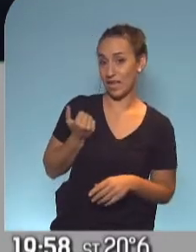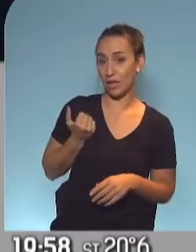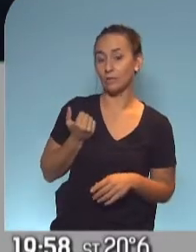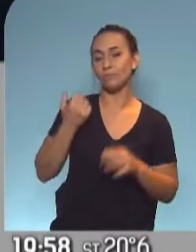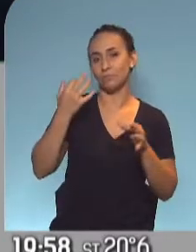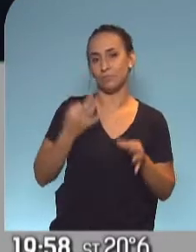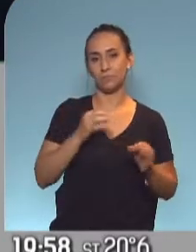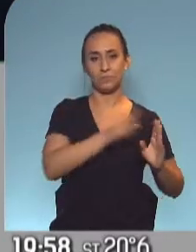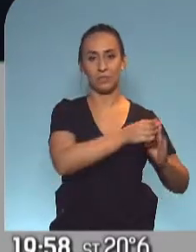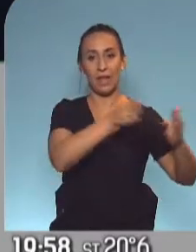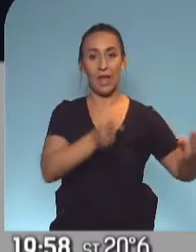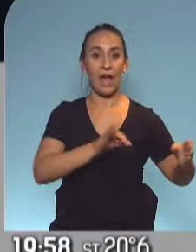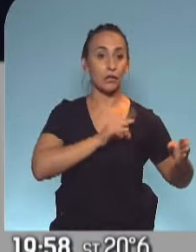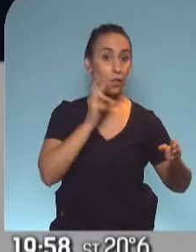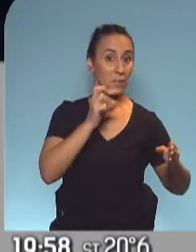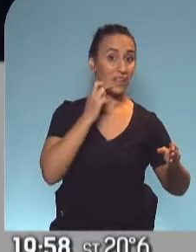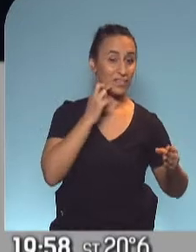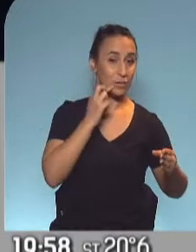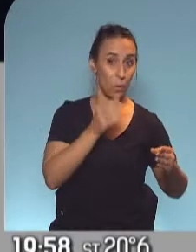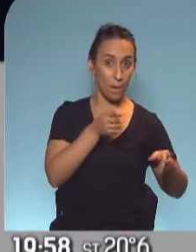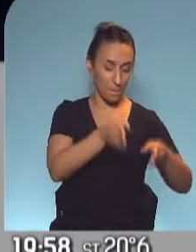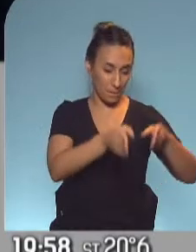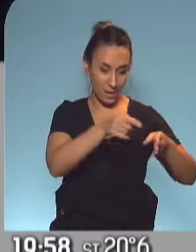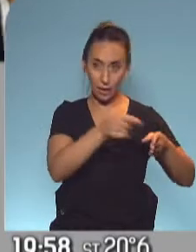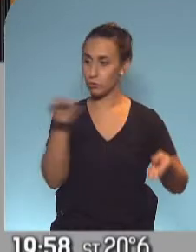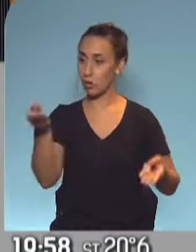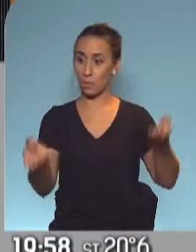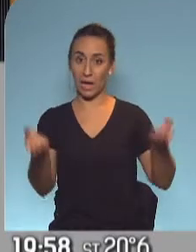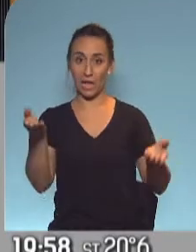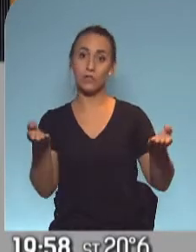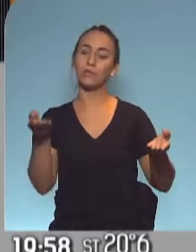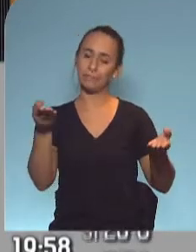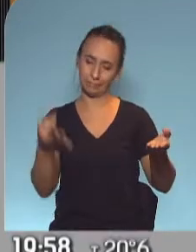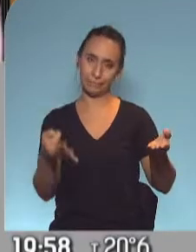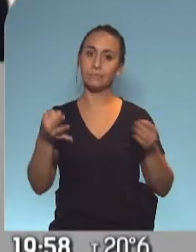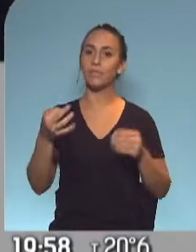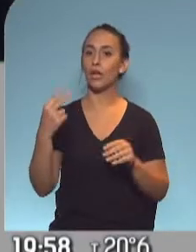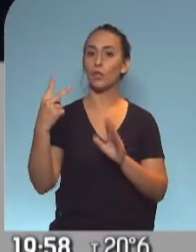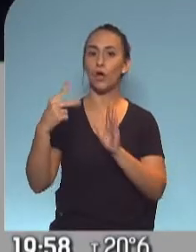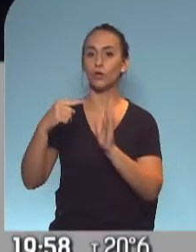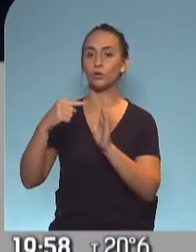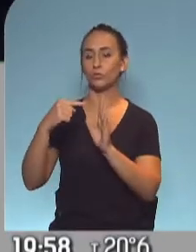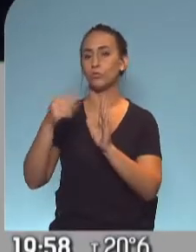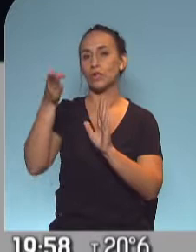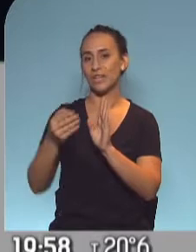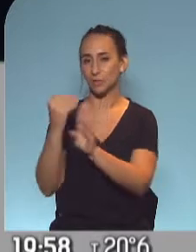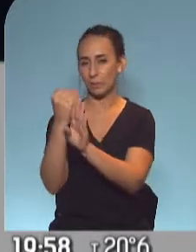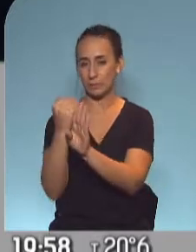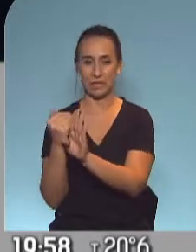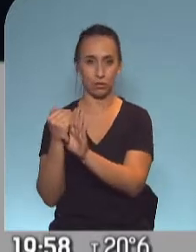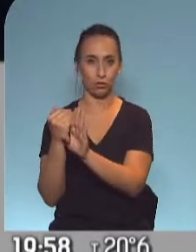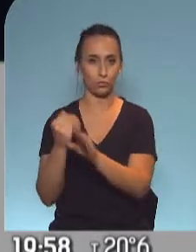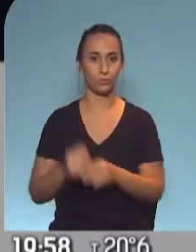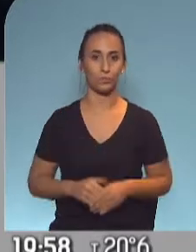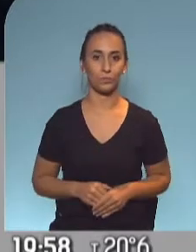cuarto trimestre 2019, bueno, ahí sí estamos prácticamente 2 puntos por debajo. Bueno, a